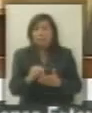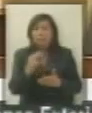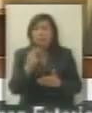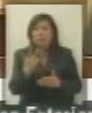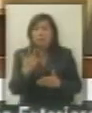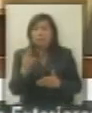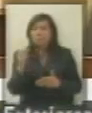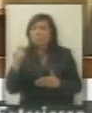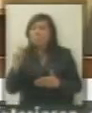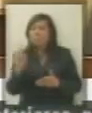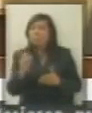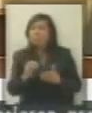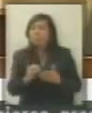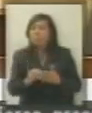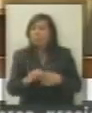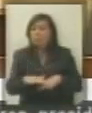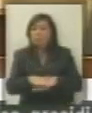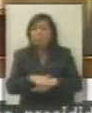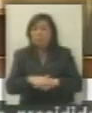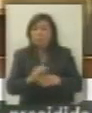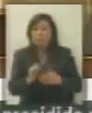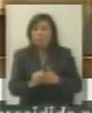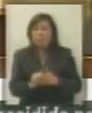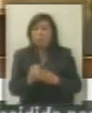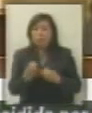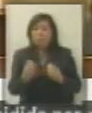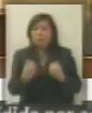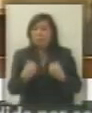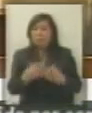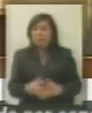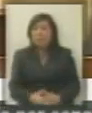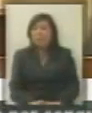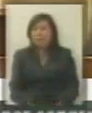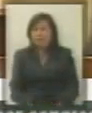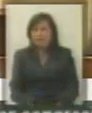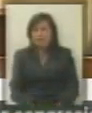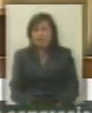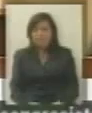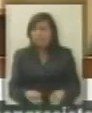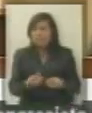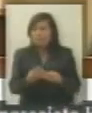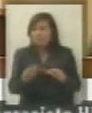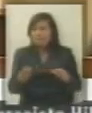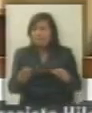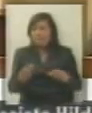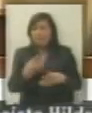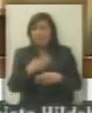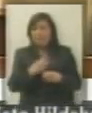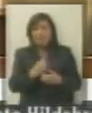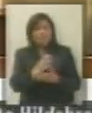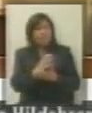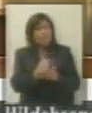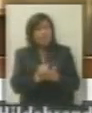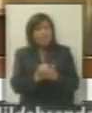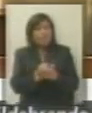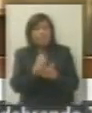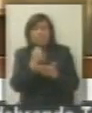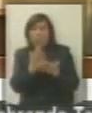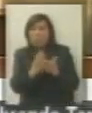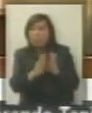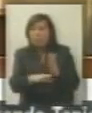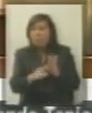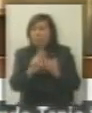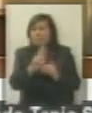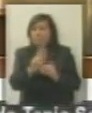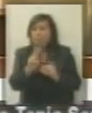y 30% en dichos indicadores respectivamente. En materia de salud, se redujo la desnutrición infantil